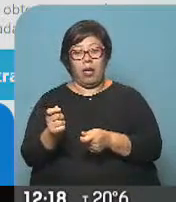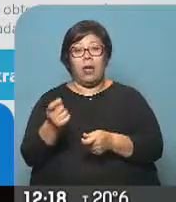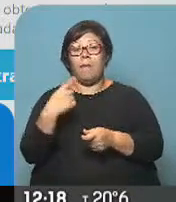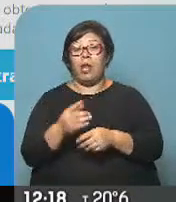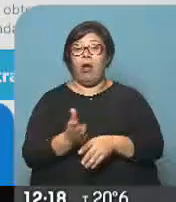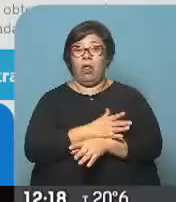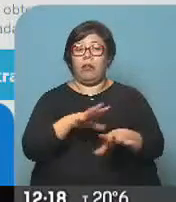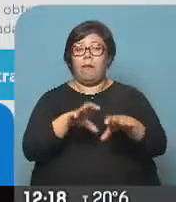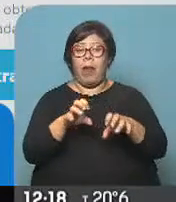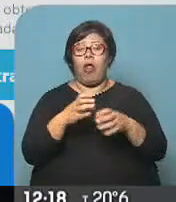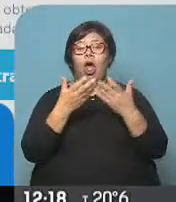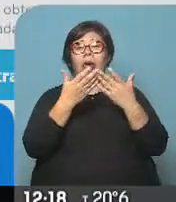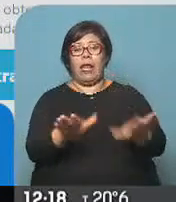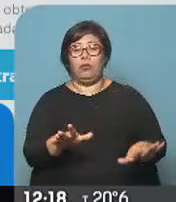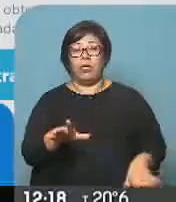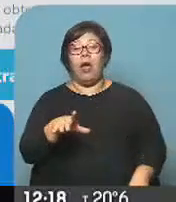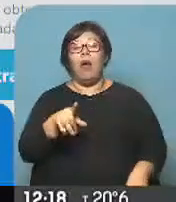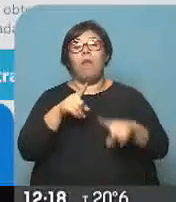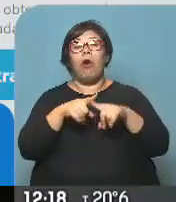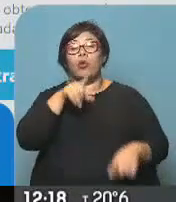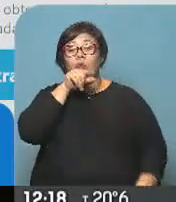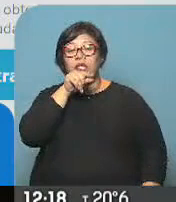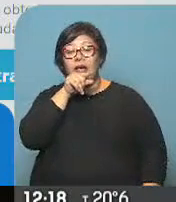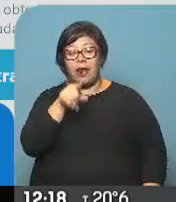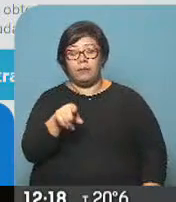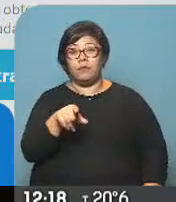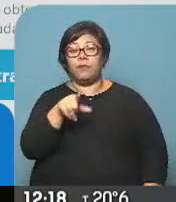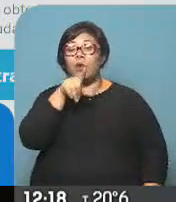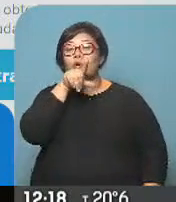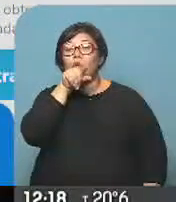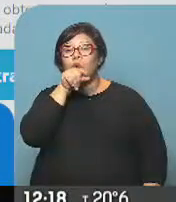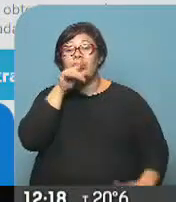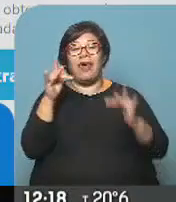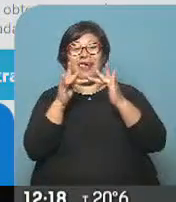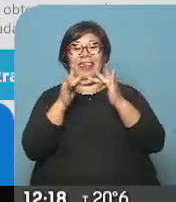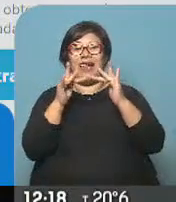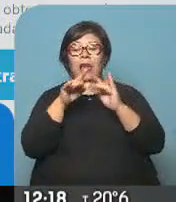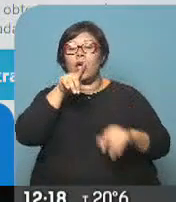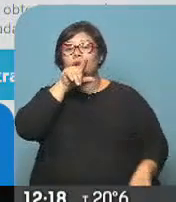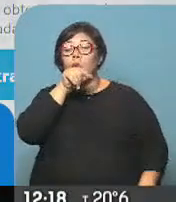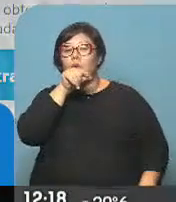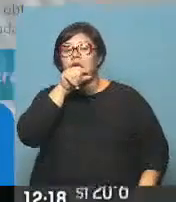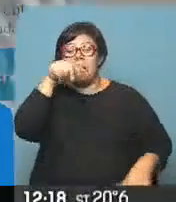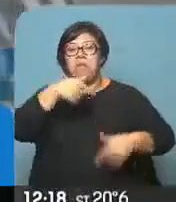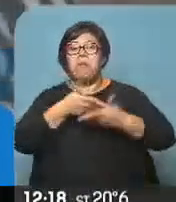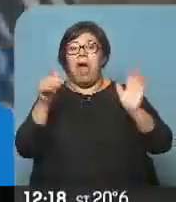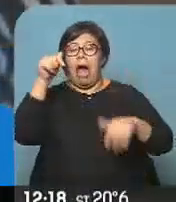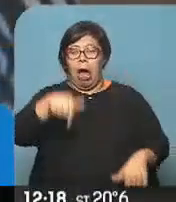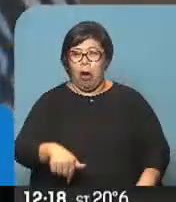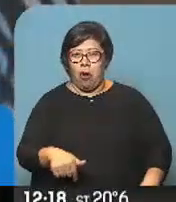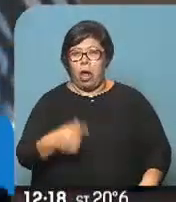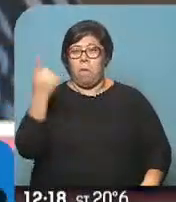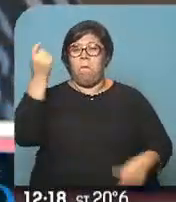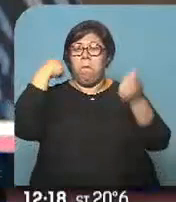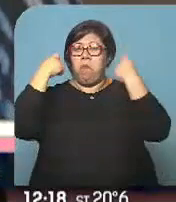es lo que estamos viendo, el tuit, la información concreta la hizo a través de la red social. Ahora, la opinión pública paraguaya empieza a dividirse